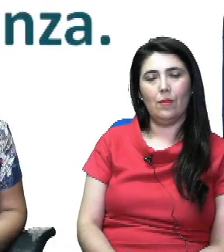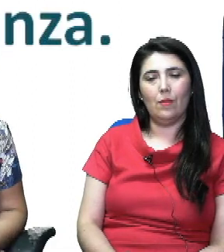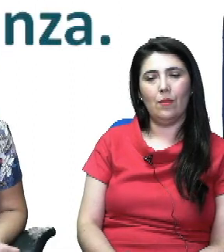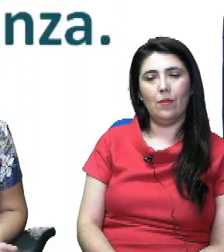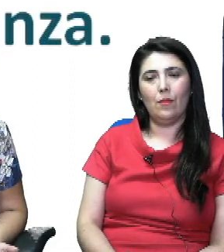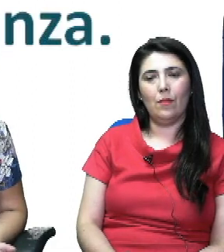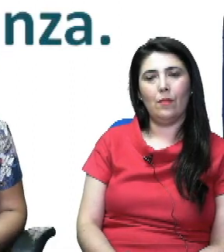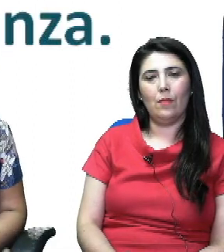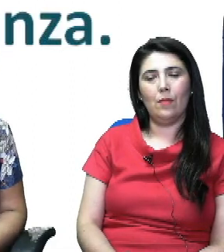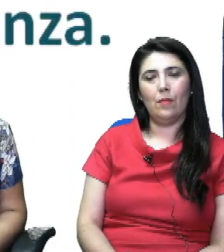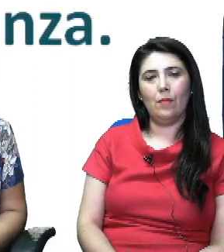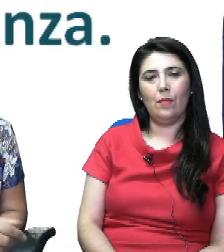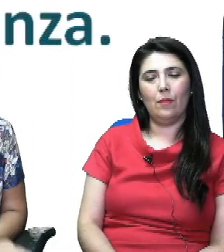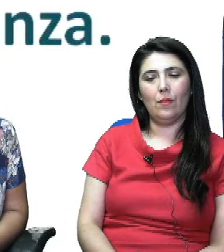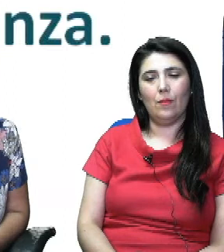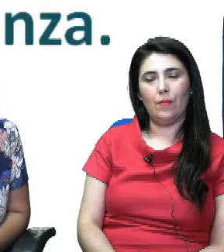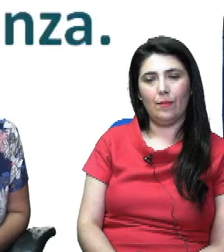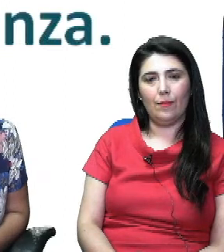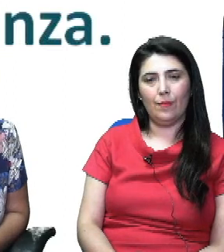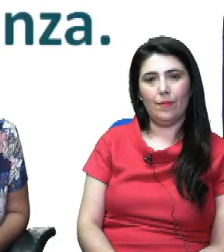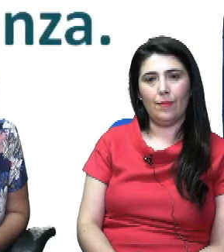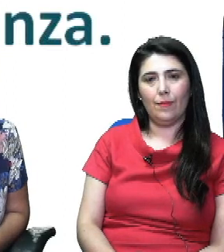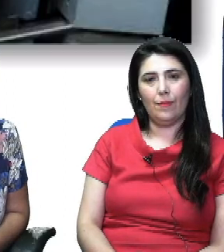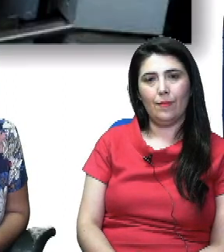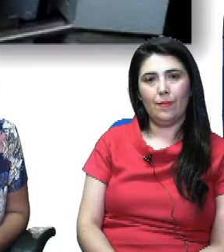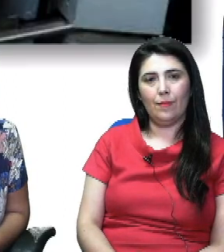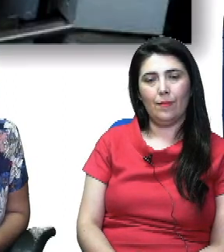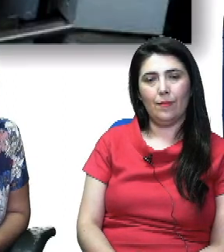¿cierto?, como la aflicción, el miedo y la desesperanza.